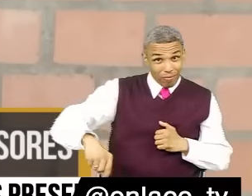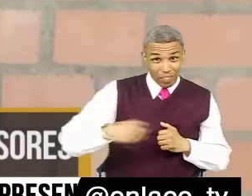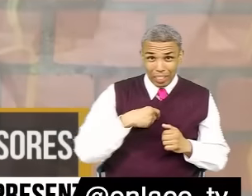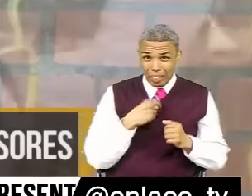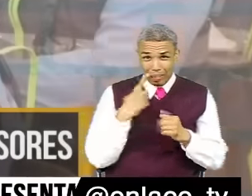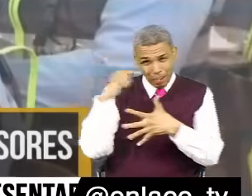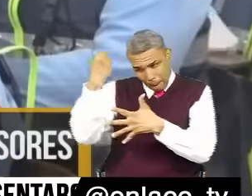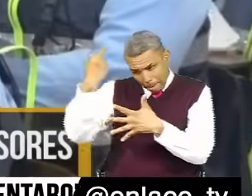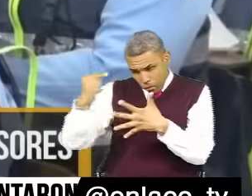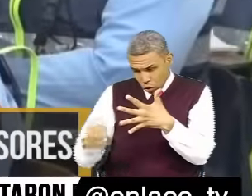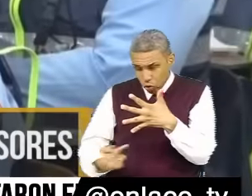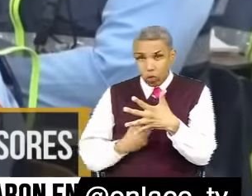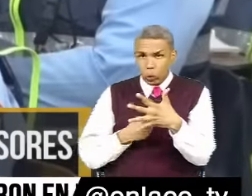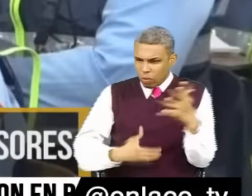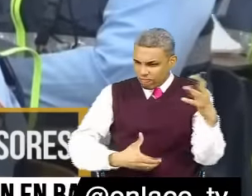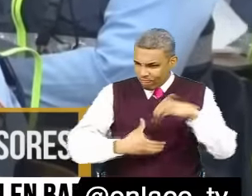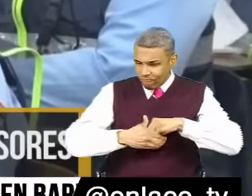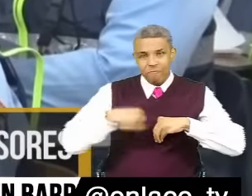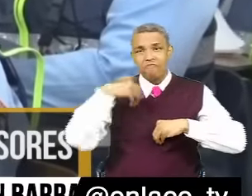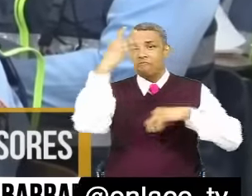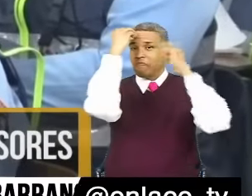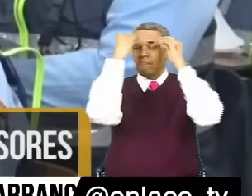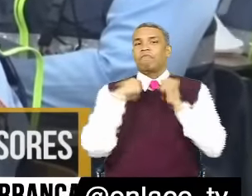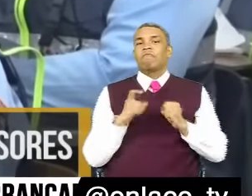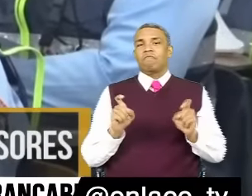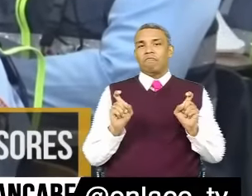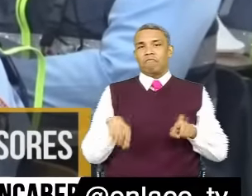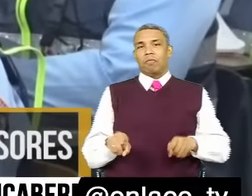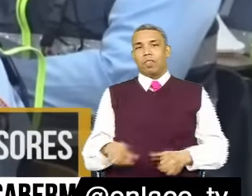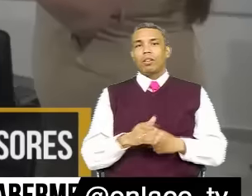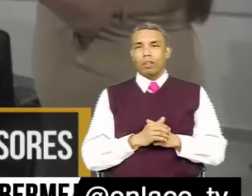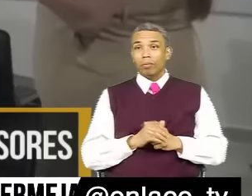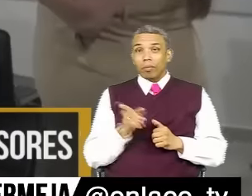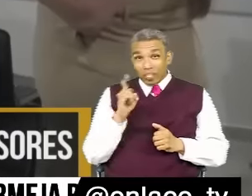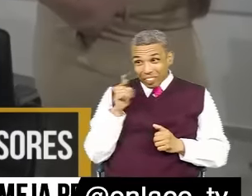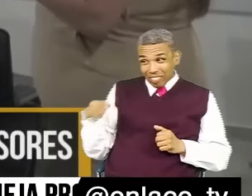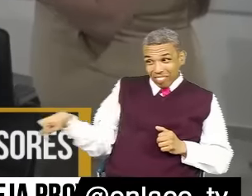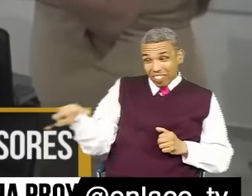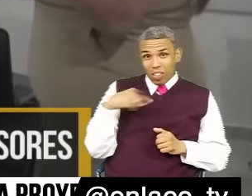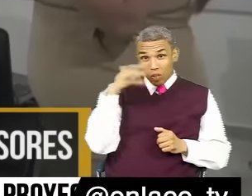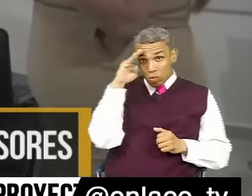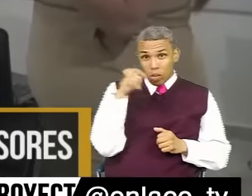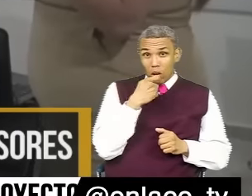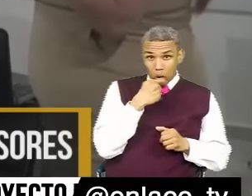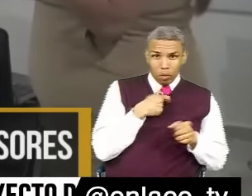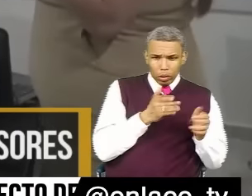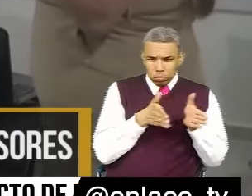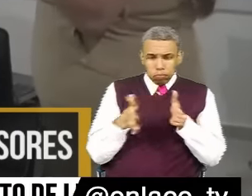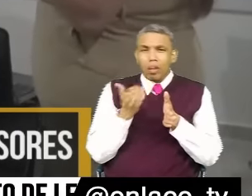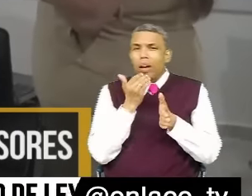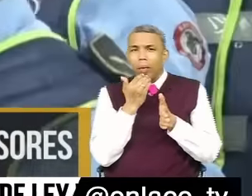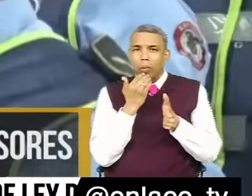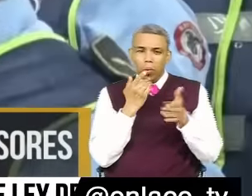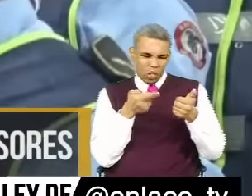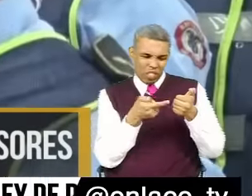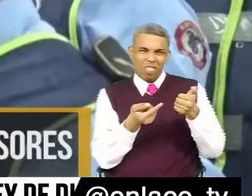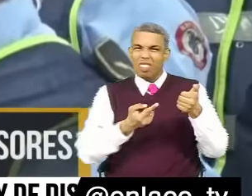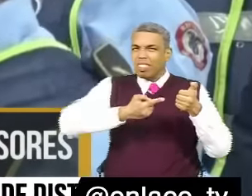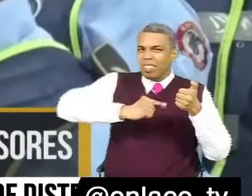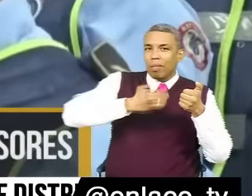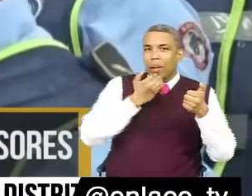parte jurídica. Estas unidades de tránsito recibirán su certificación al manejo de alcosensores, un equipo que permite dar veracidad a la toma